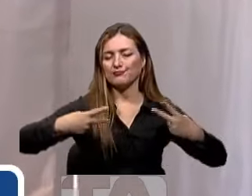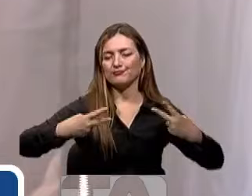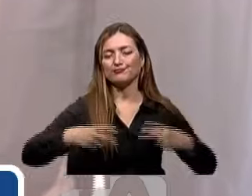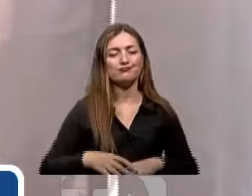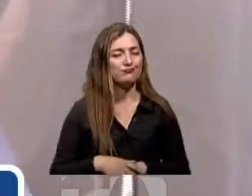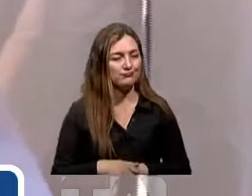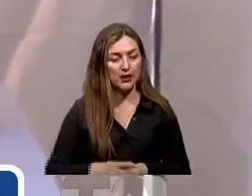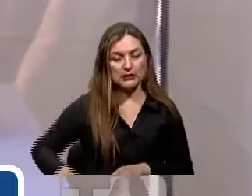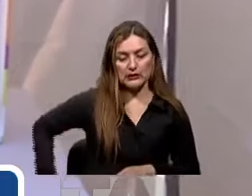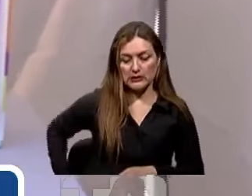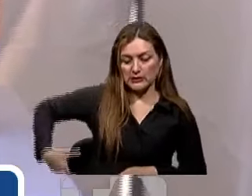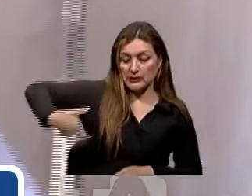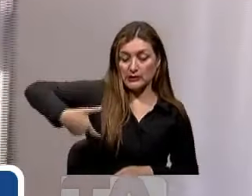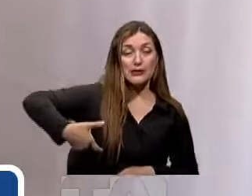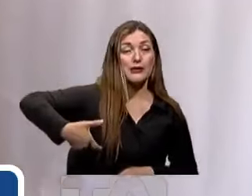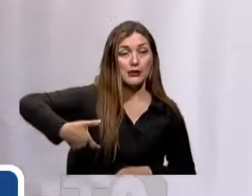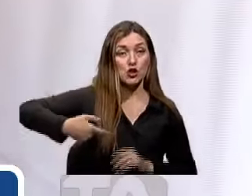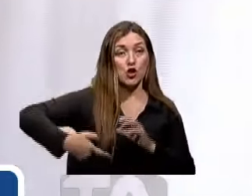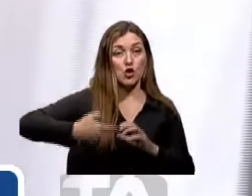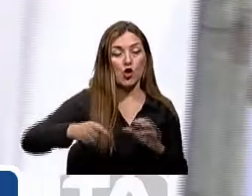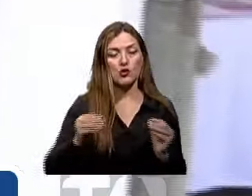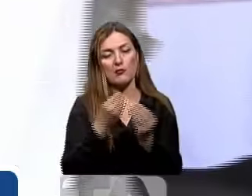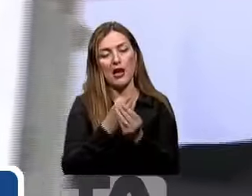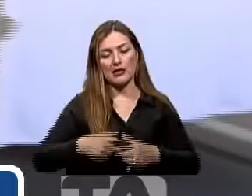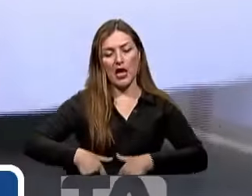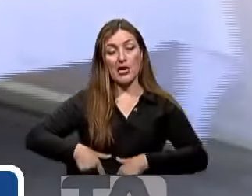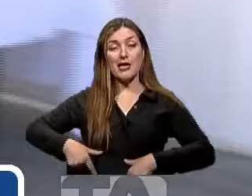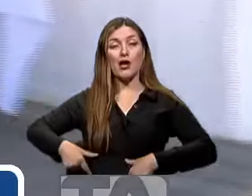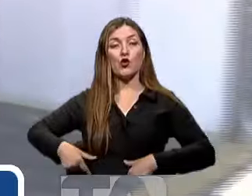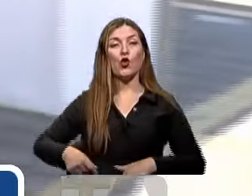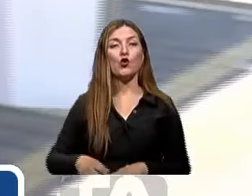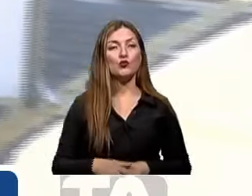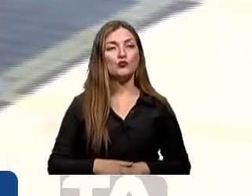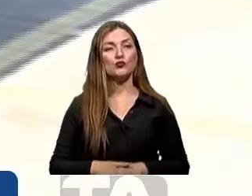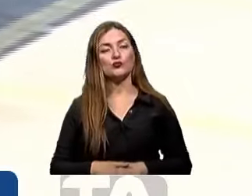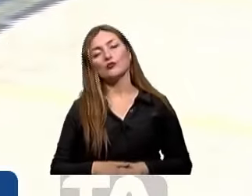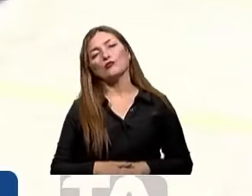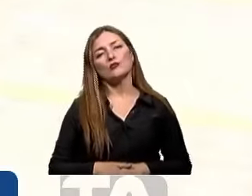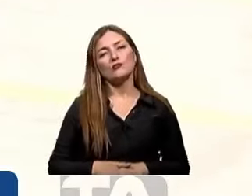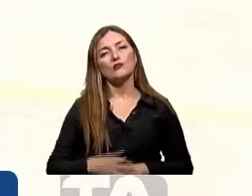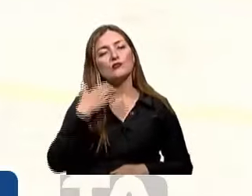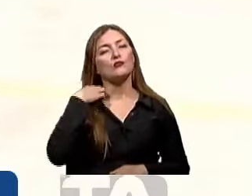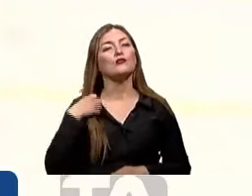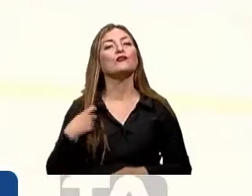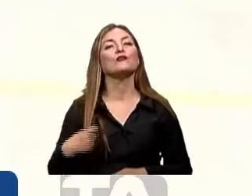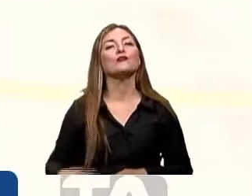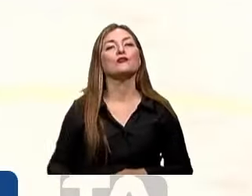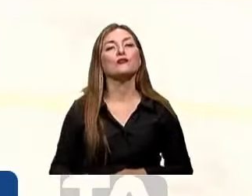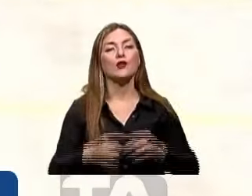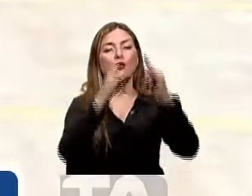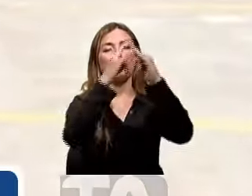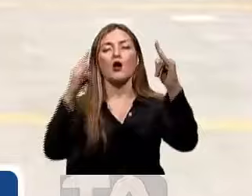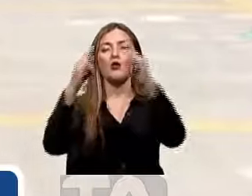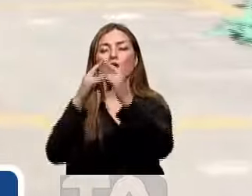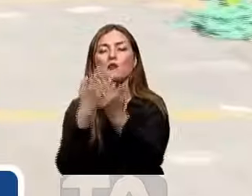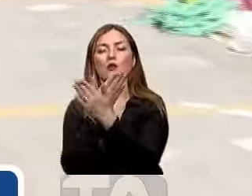transplante de riñones o el transplante de hígado ahora eh Bueno van a ver aquí más stands van a hablar también